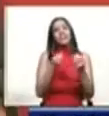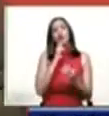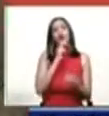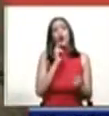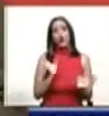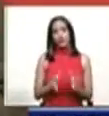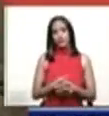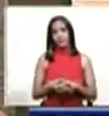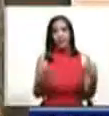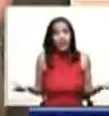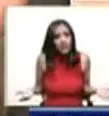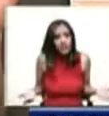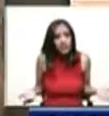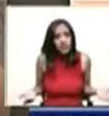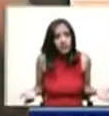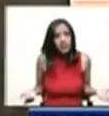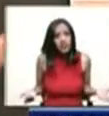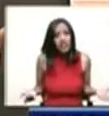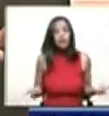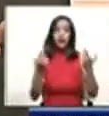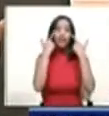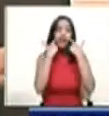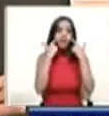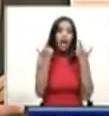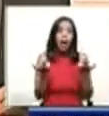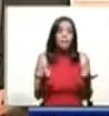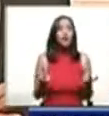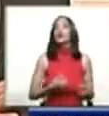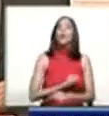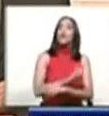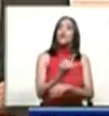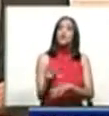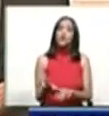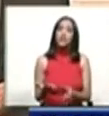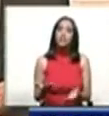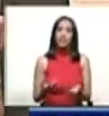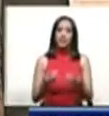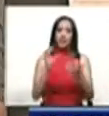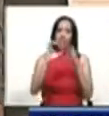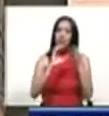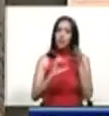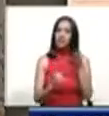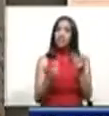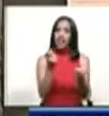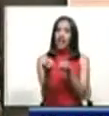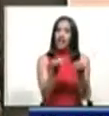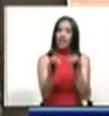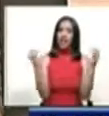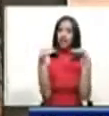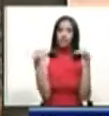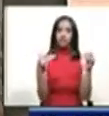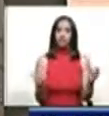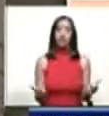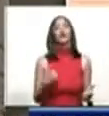nuestro! ¿Ah? Es para que nos demos cuenta de lo multidimensional de la guerra económica. Aquí están apelando, como decía